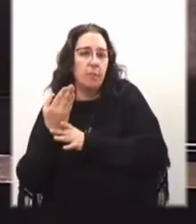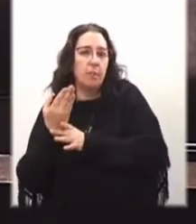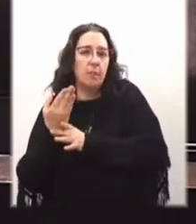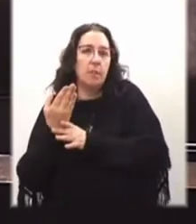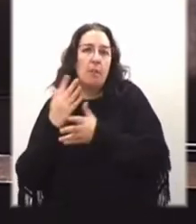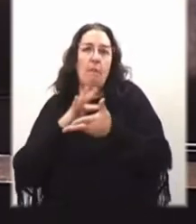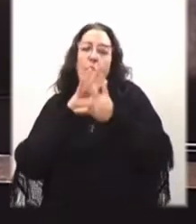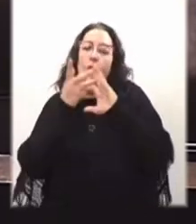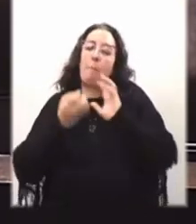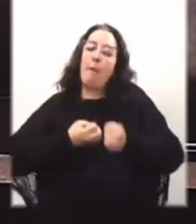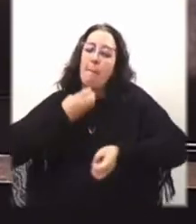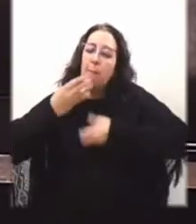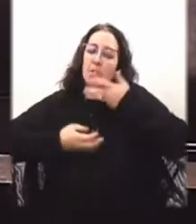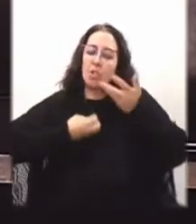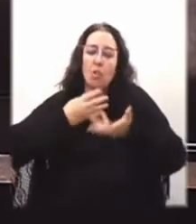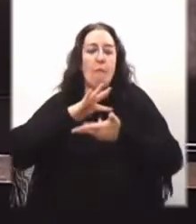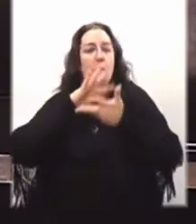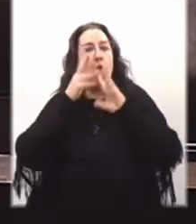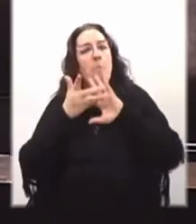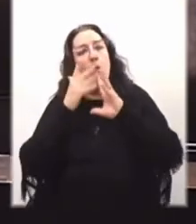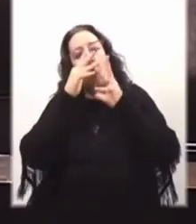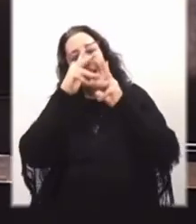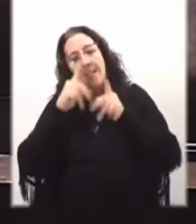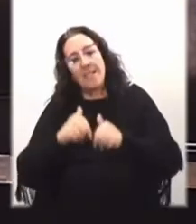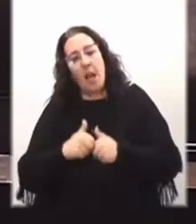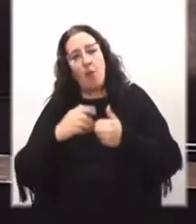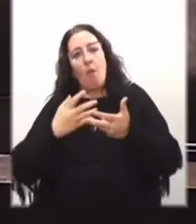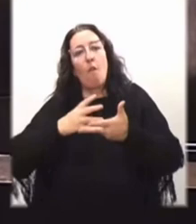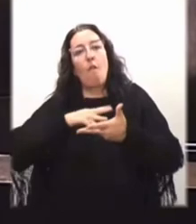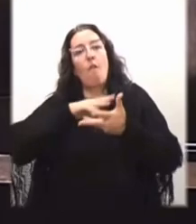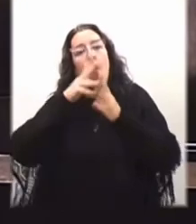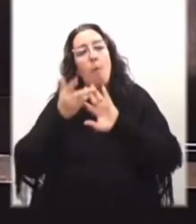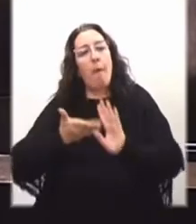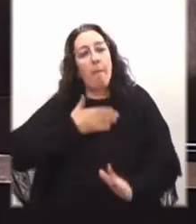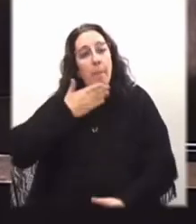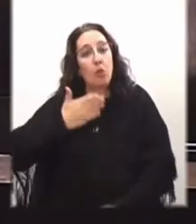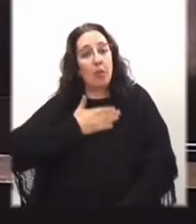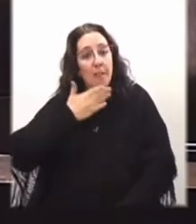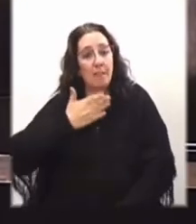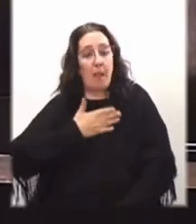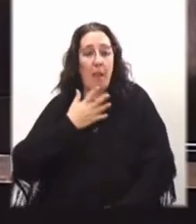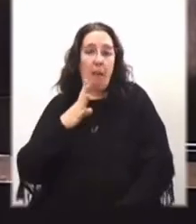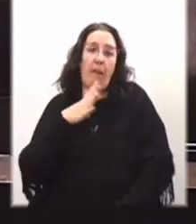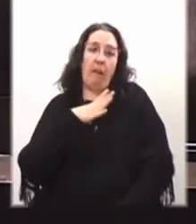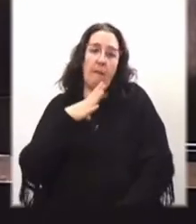de expresión, las formas de organizarnos, las formas de protesta que teníamos,